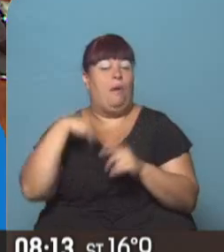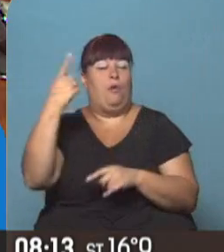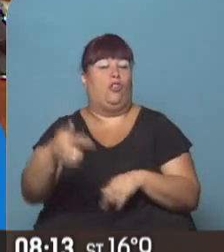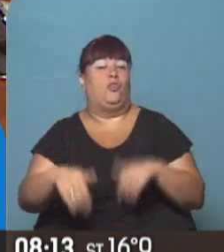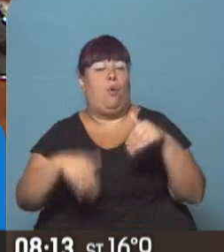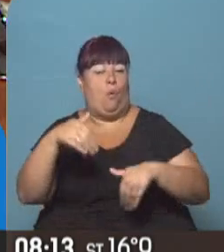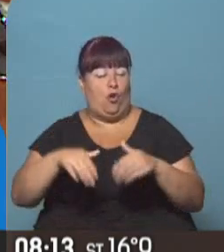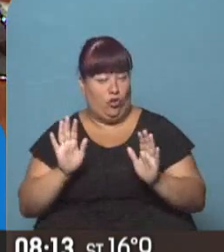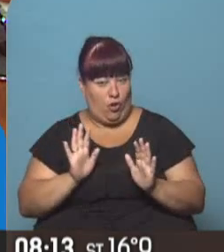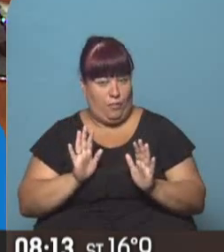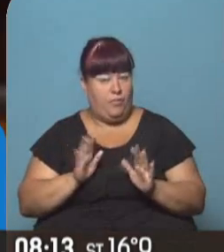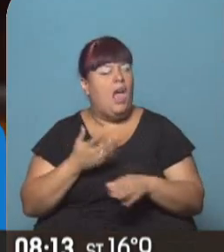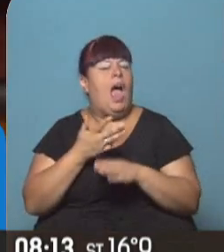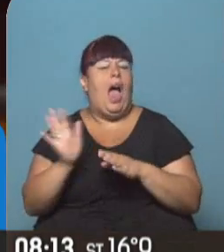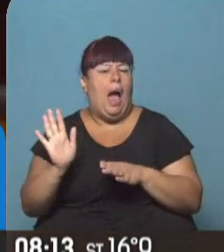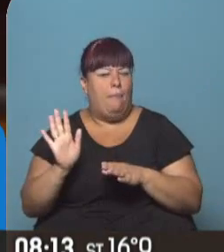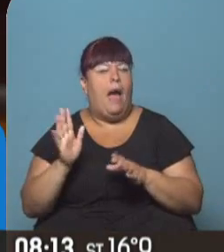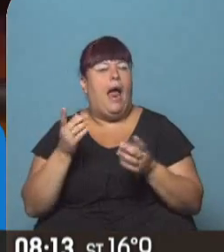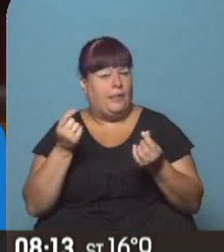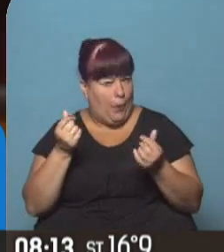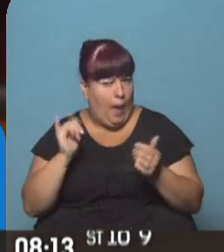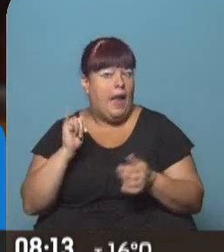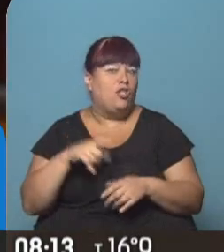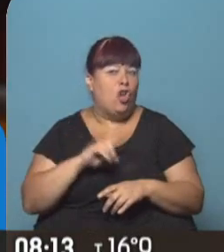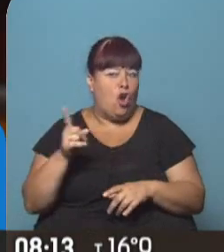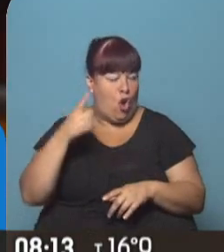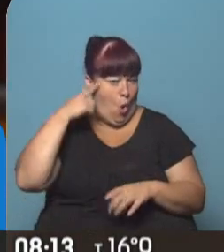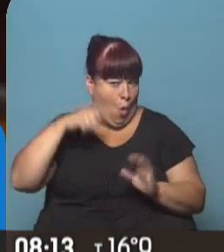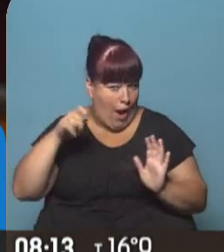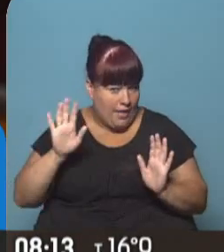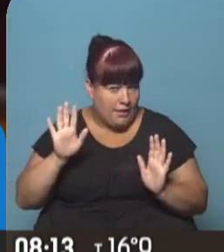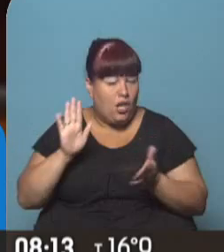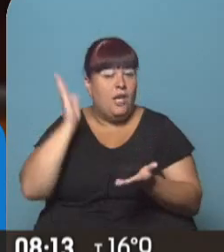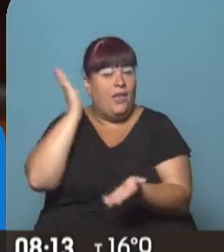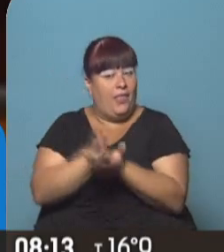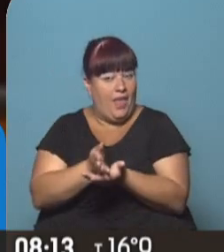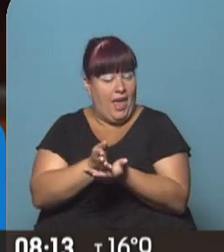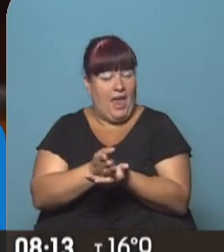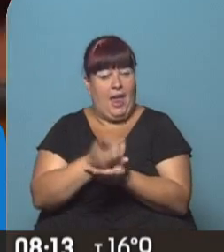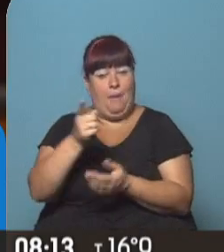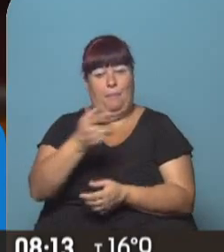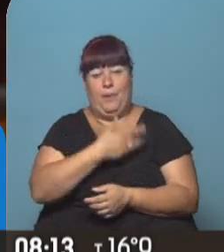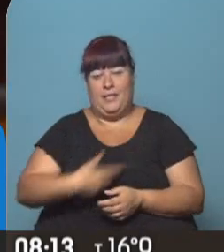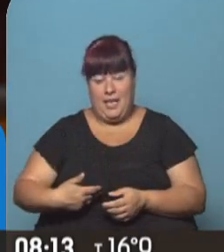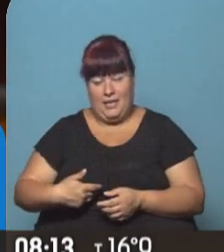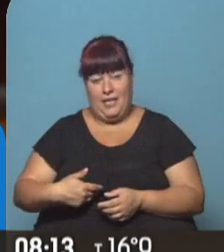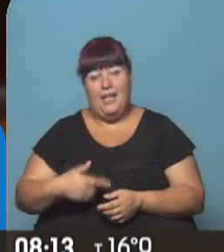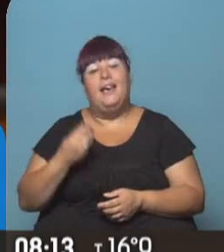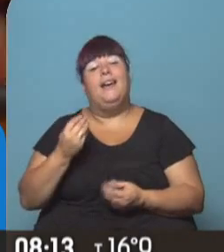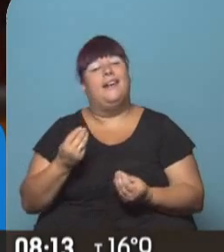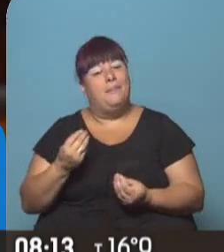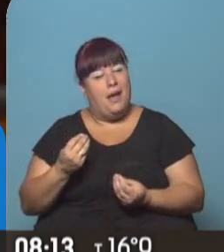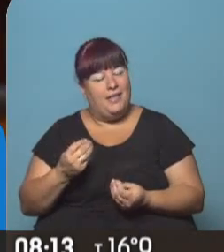próximas elecciones. Más allá de la validez o no jurídica de la condena del presidente, el hecho es